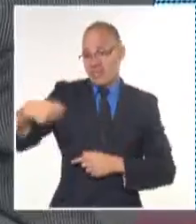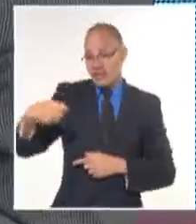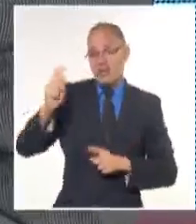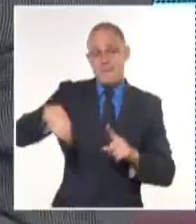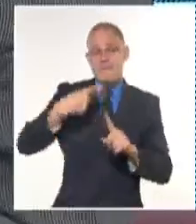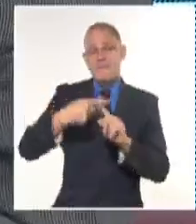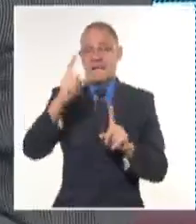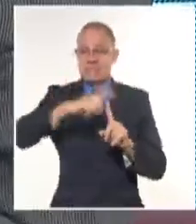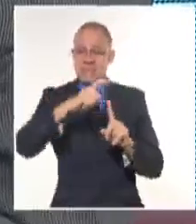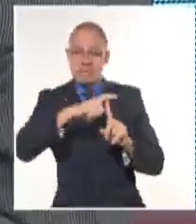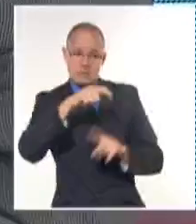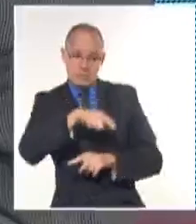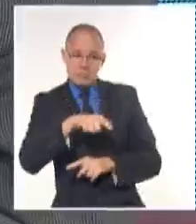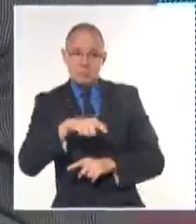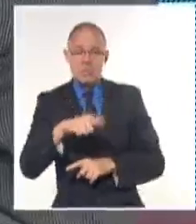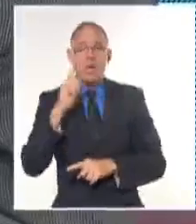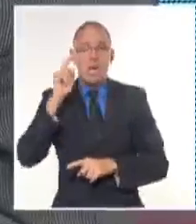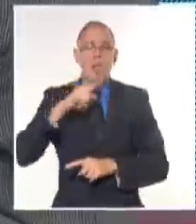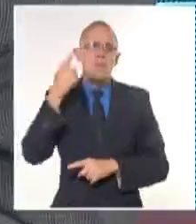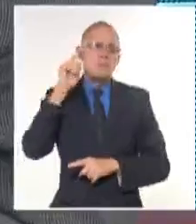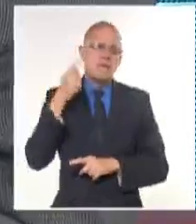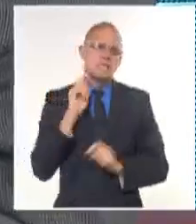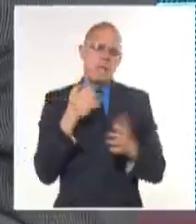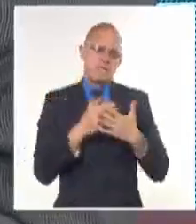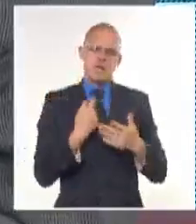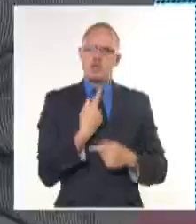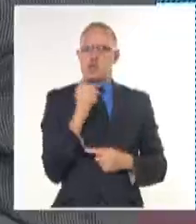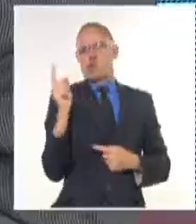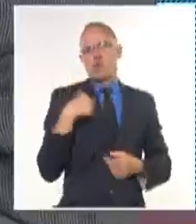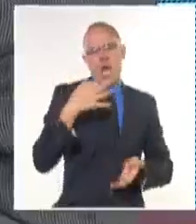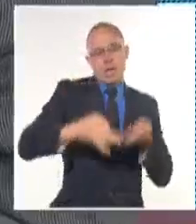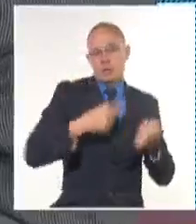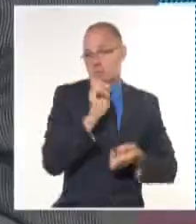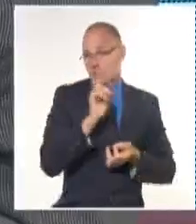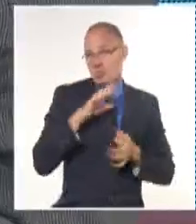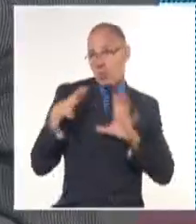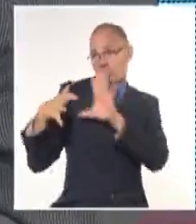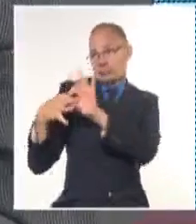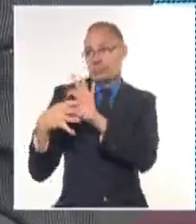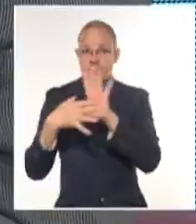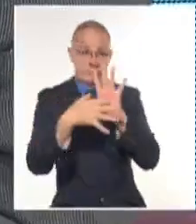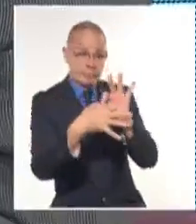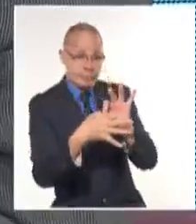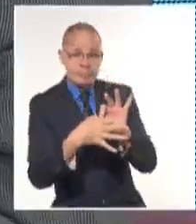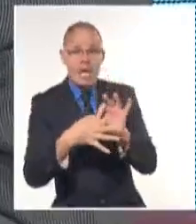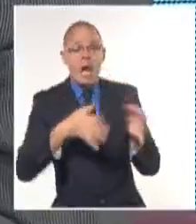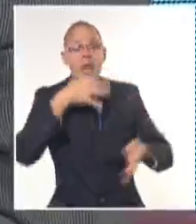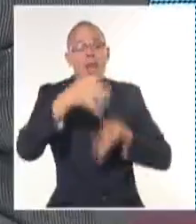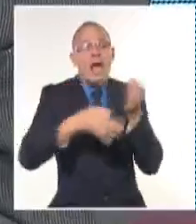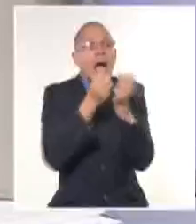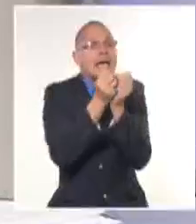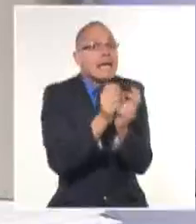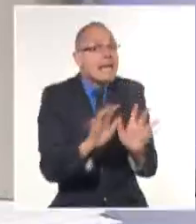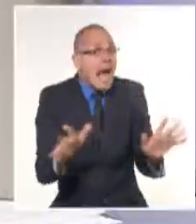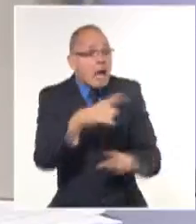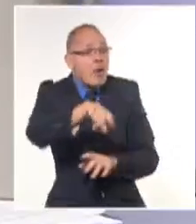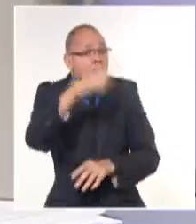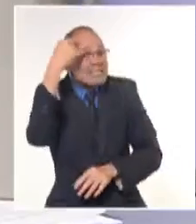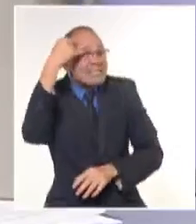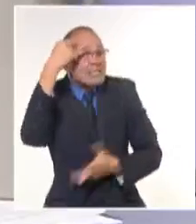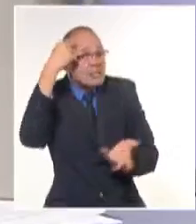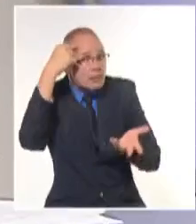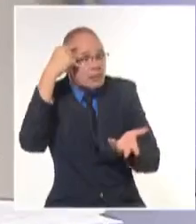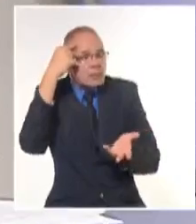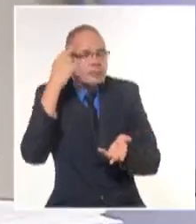con que la administración rinda cuenta, es cómo rendir cuenta para lograr la participación de los trabajadores en la gestión y control. De todas maneras, en